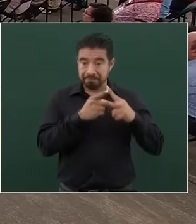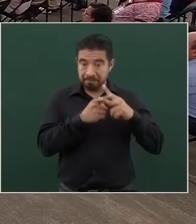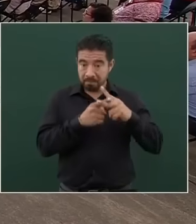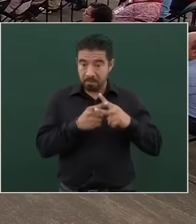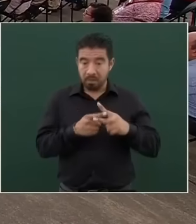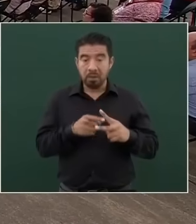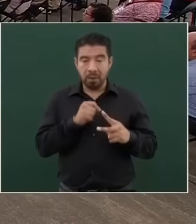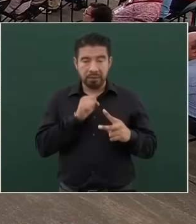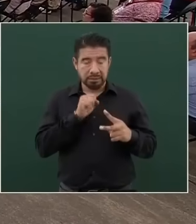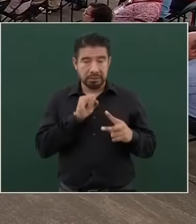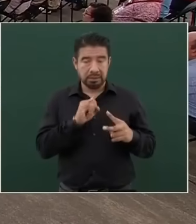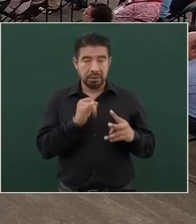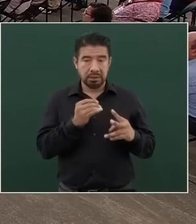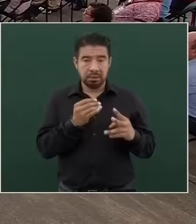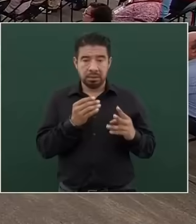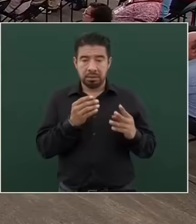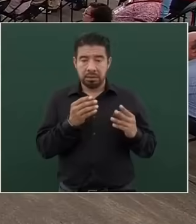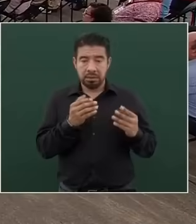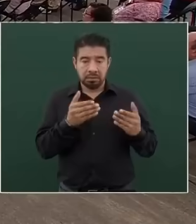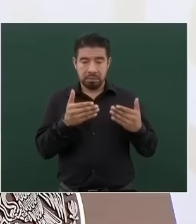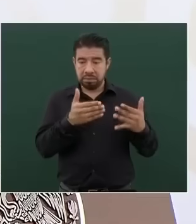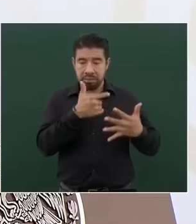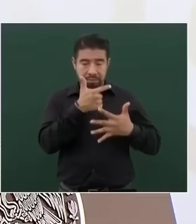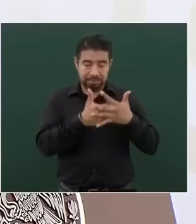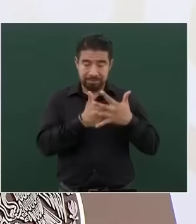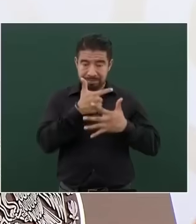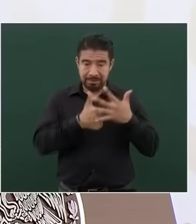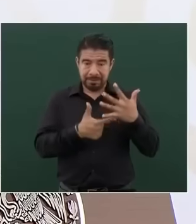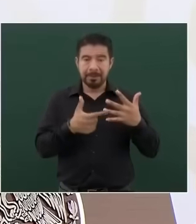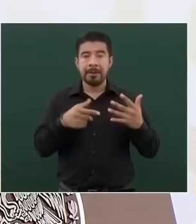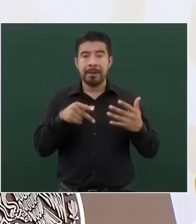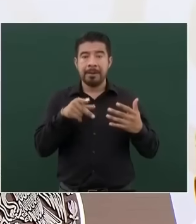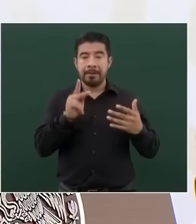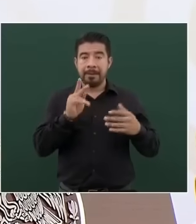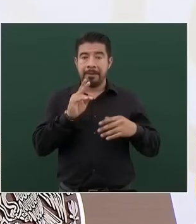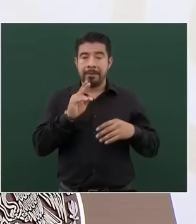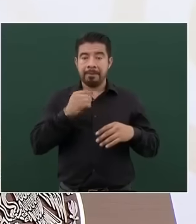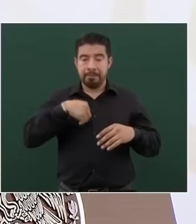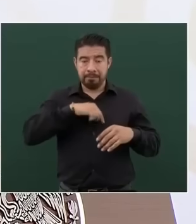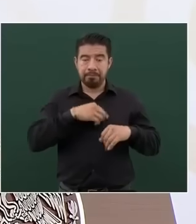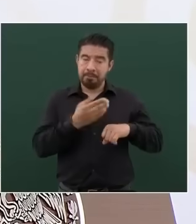este pero vamos a tener más elementos de la guardia m